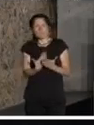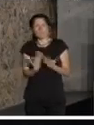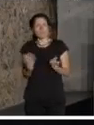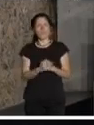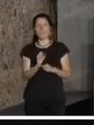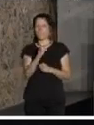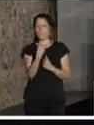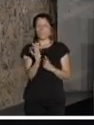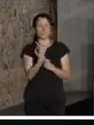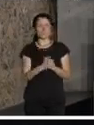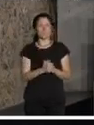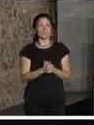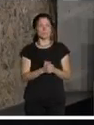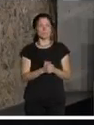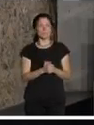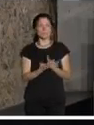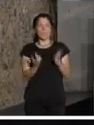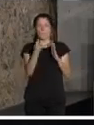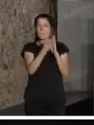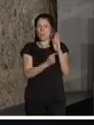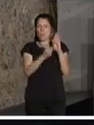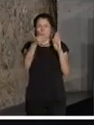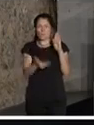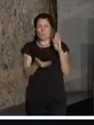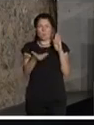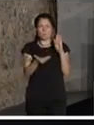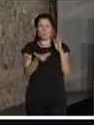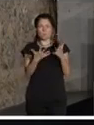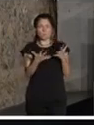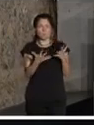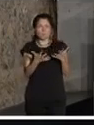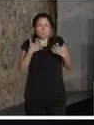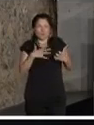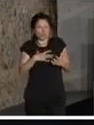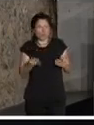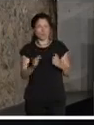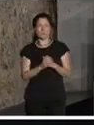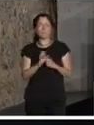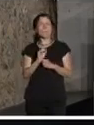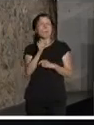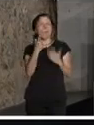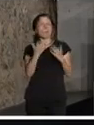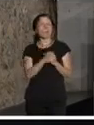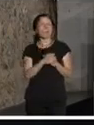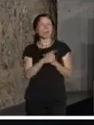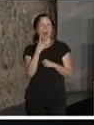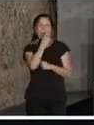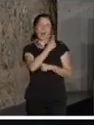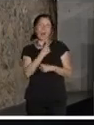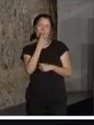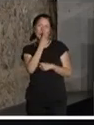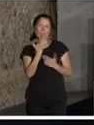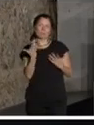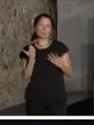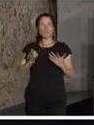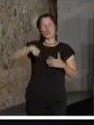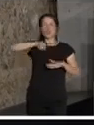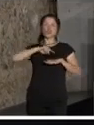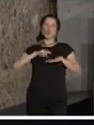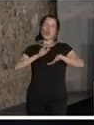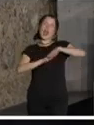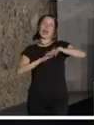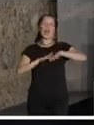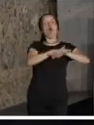en primer lugar no solo que hay medidas muy importantes que se pueden tomar sobre todo ha desmontado el mito de que no podíamos gobernar